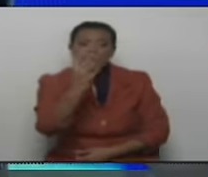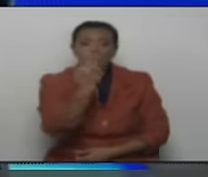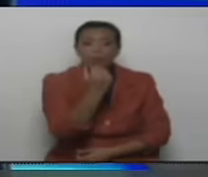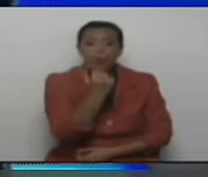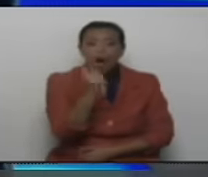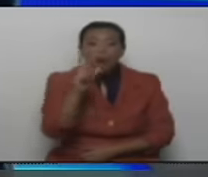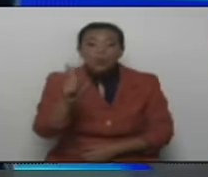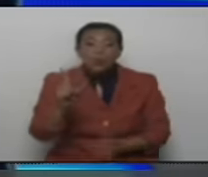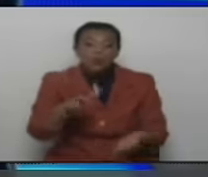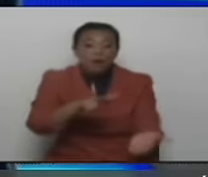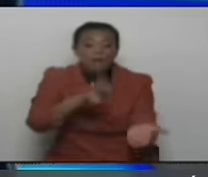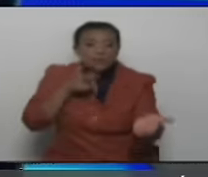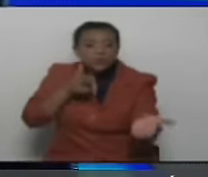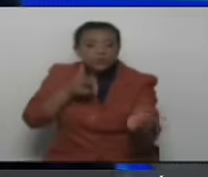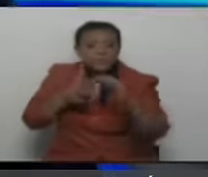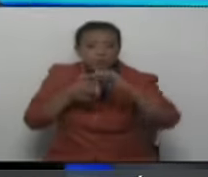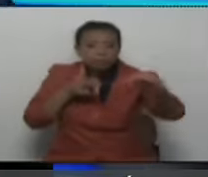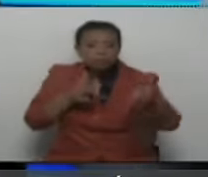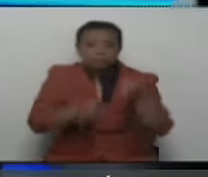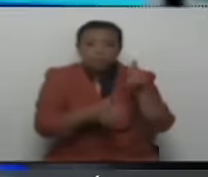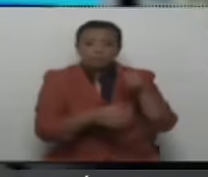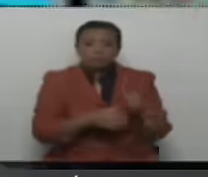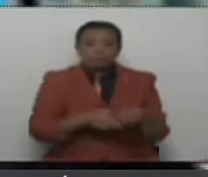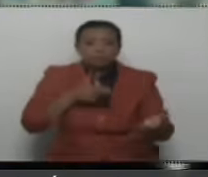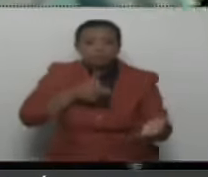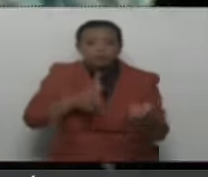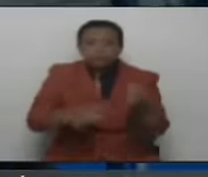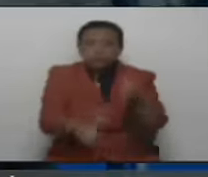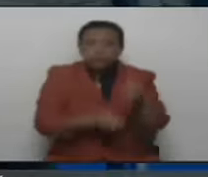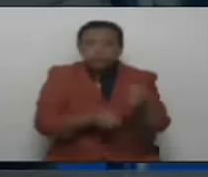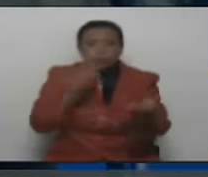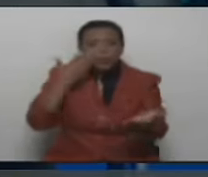Este fusil es el fusil. Para verlo.